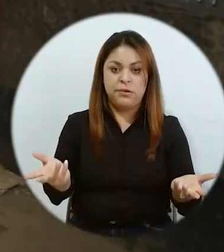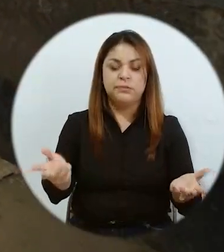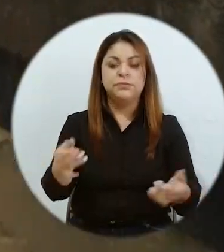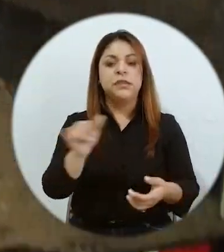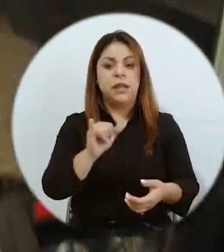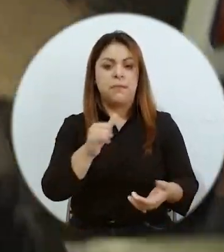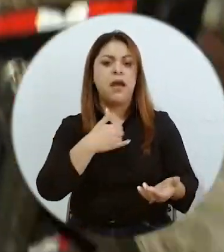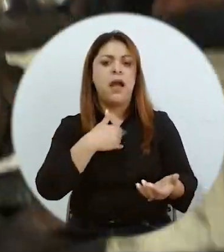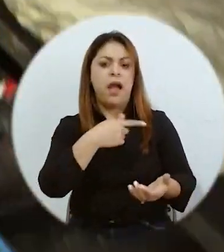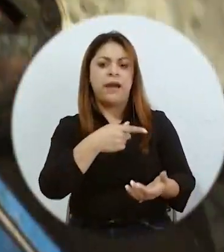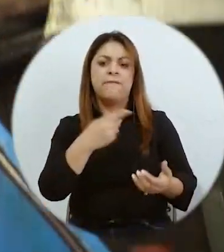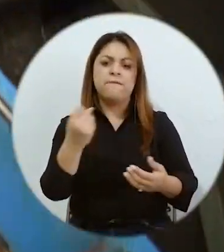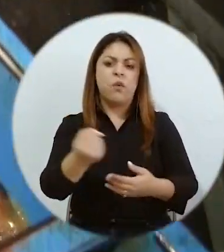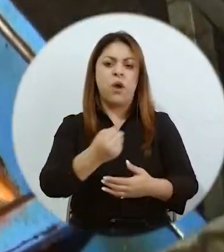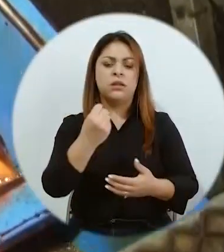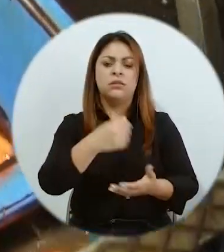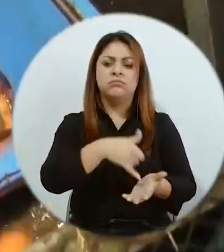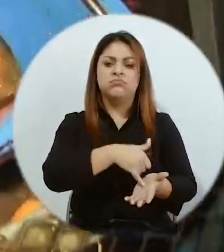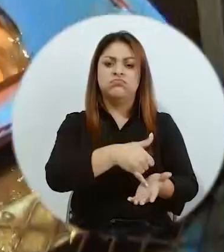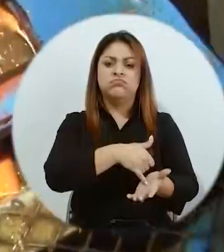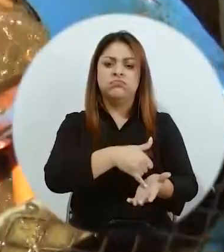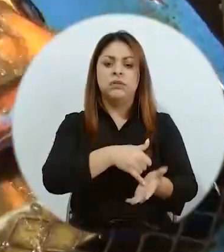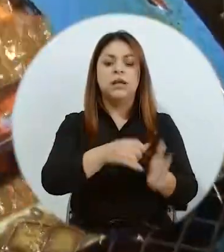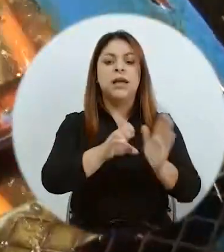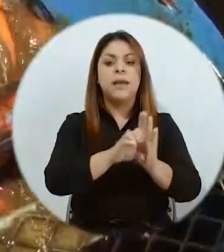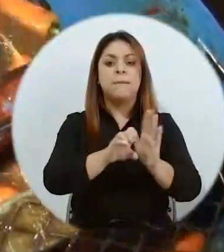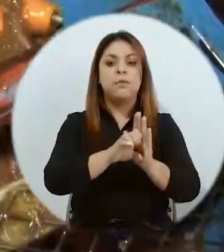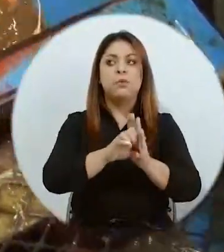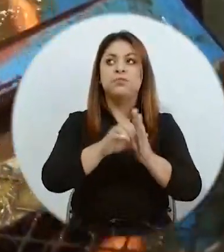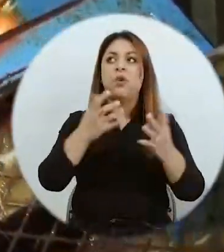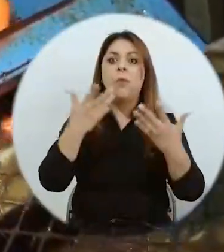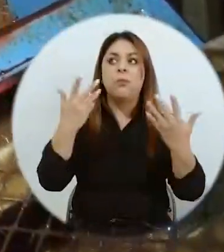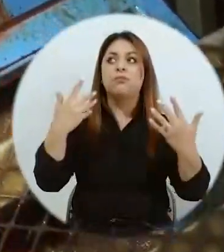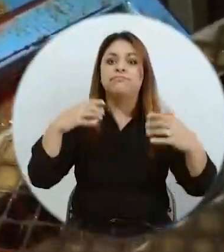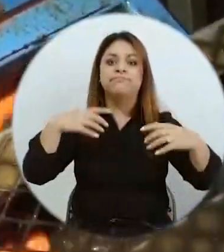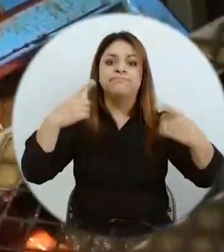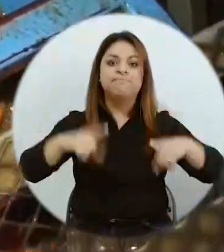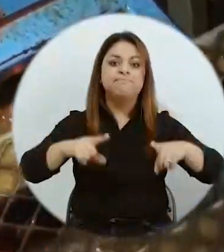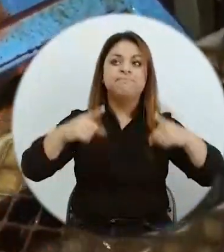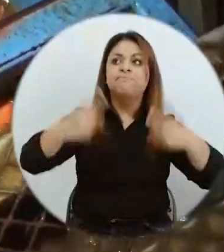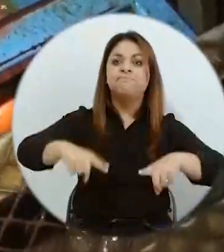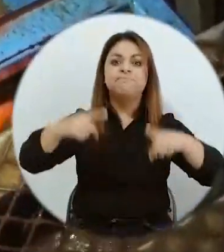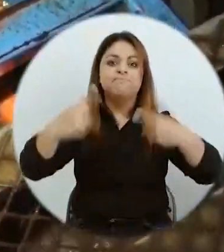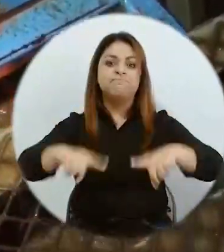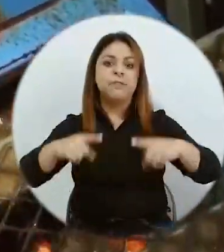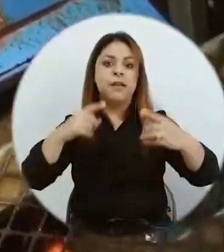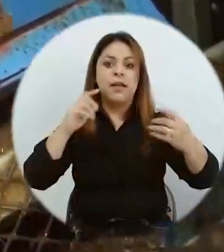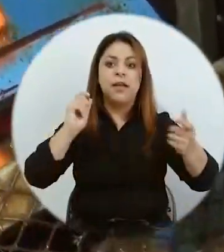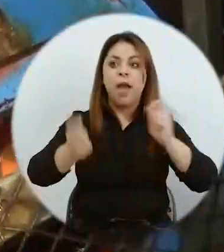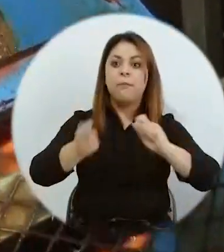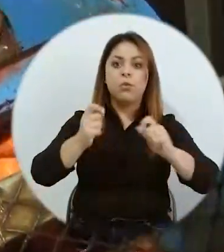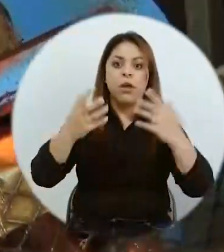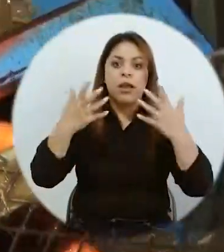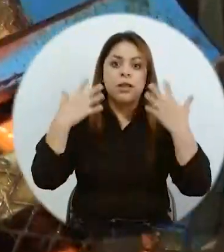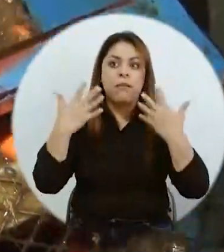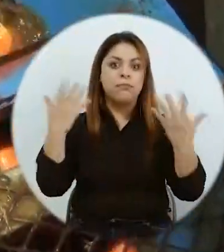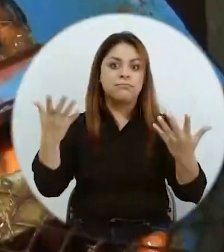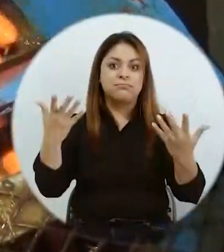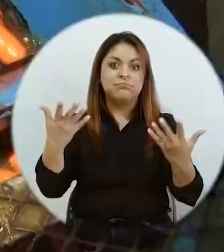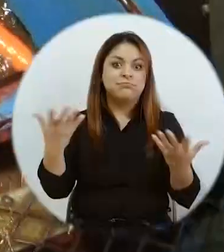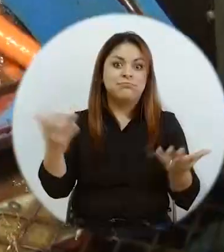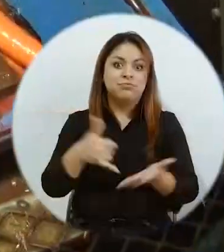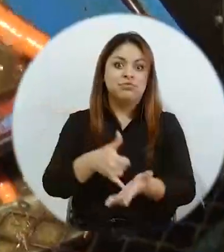¿verdad? Hay también una alta vulnerabilidad, por ejemplo, a los eventos climáticos que están siendo cada vez más